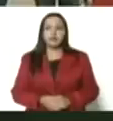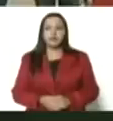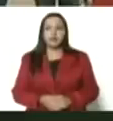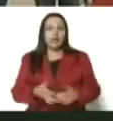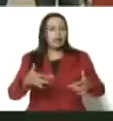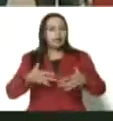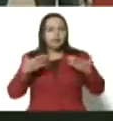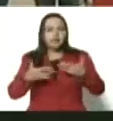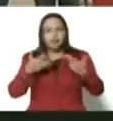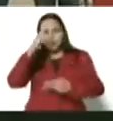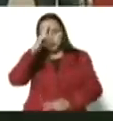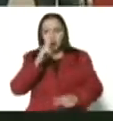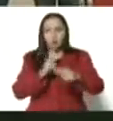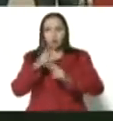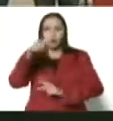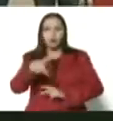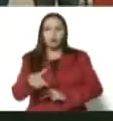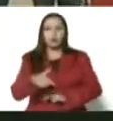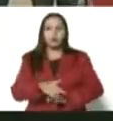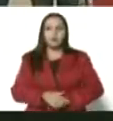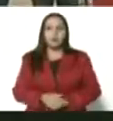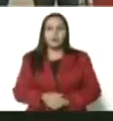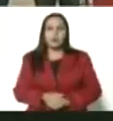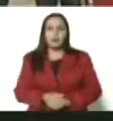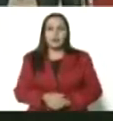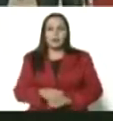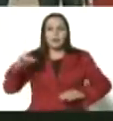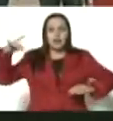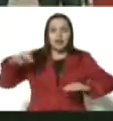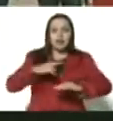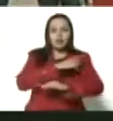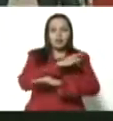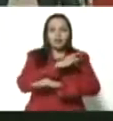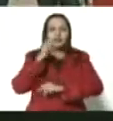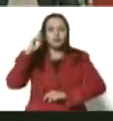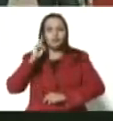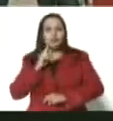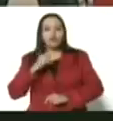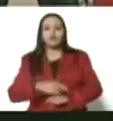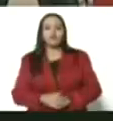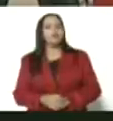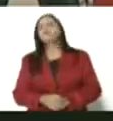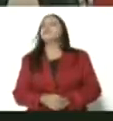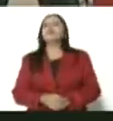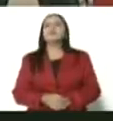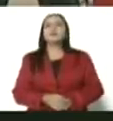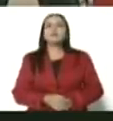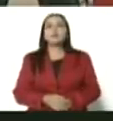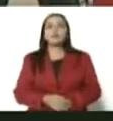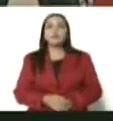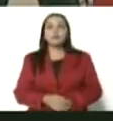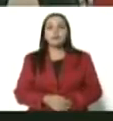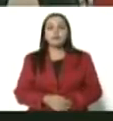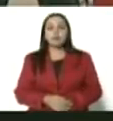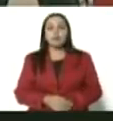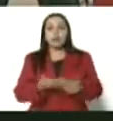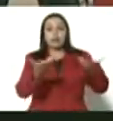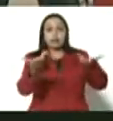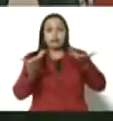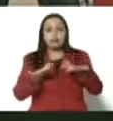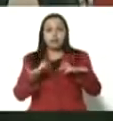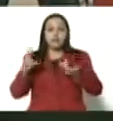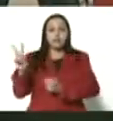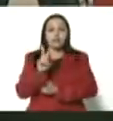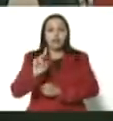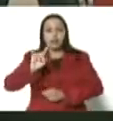muy honrado a estar aquí en el aeropuerto de Simón Bolívar de Maiquetía, recibiendo en Venezuela el